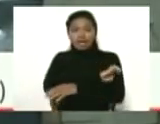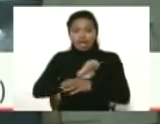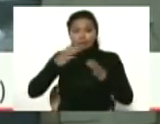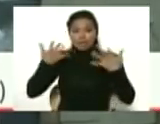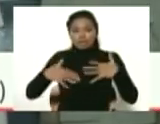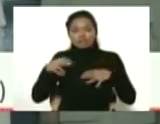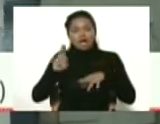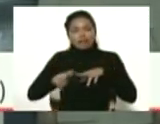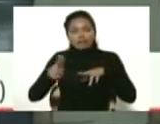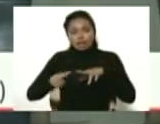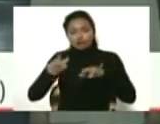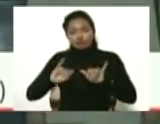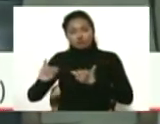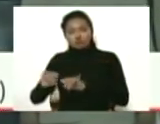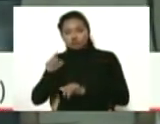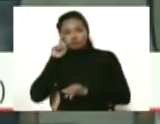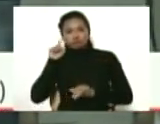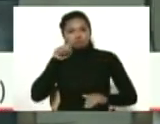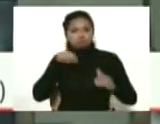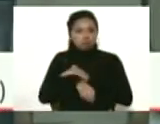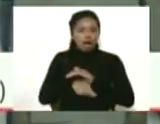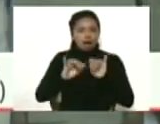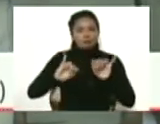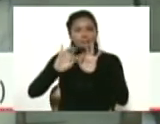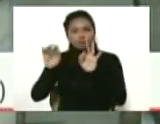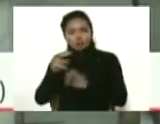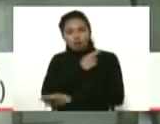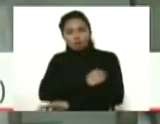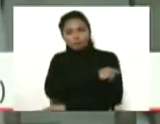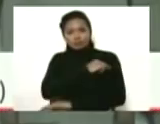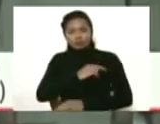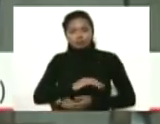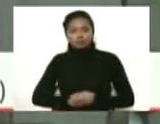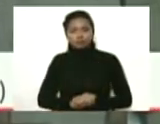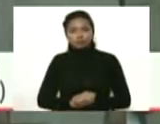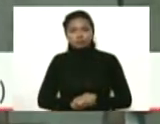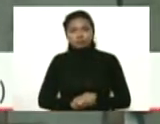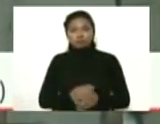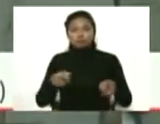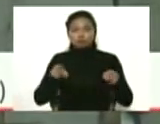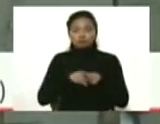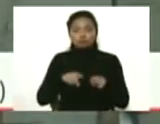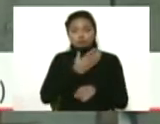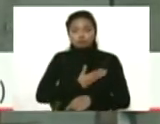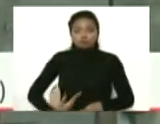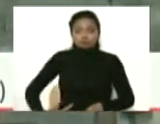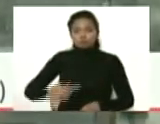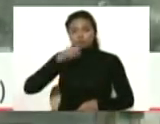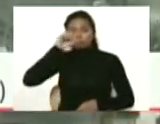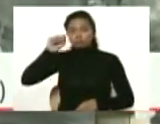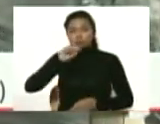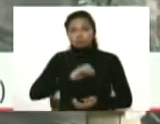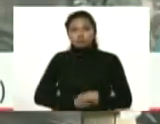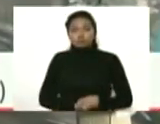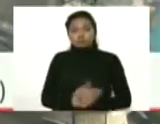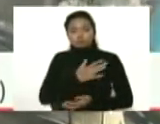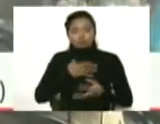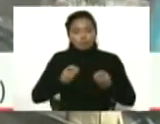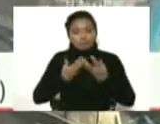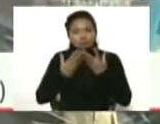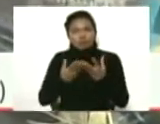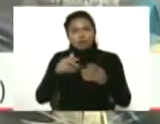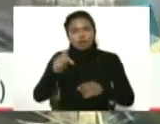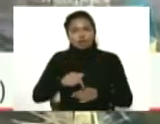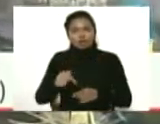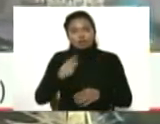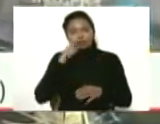de niños y la maternidad de este hospital. Igualmente, mi general, mi comandante en jefe, quiero expresarle acá